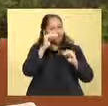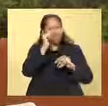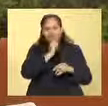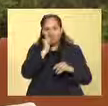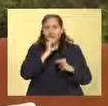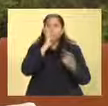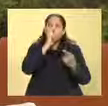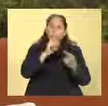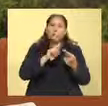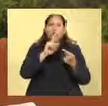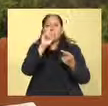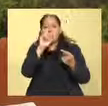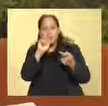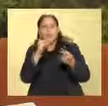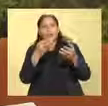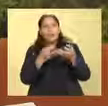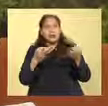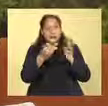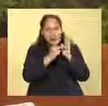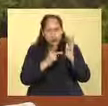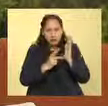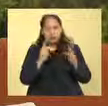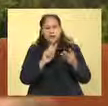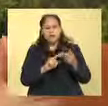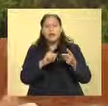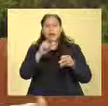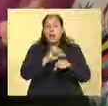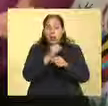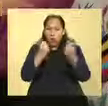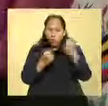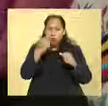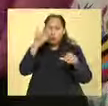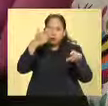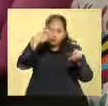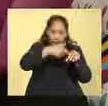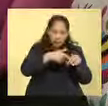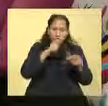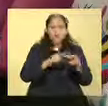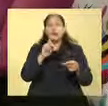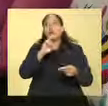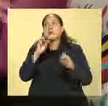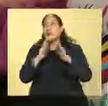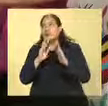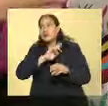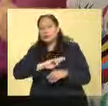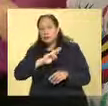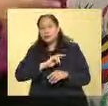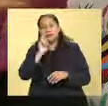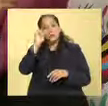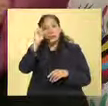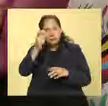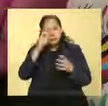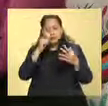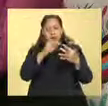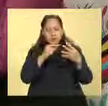la luz, el predial, si tienes auto, gasolina, si rentas departamento o casa, la